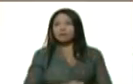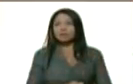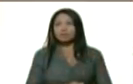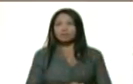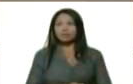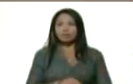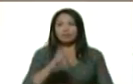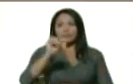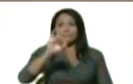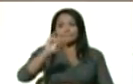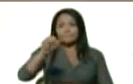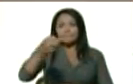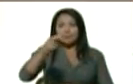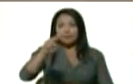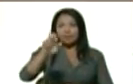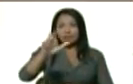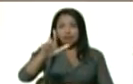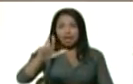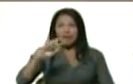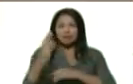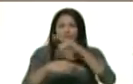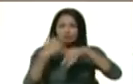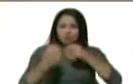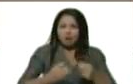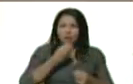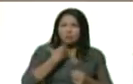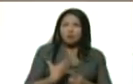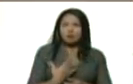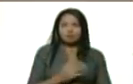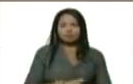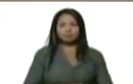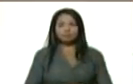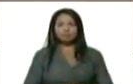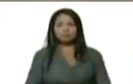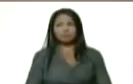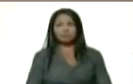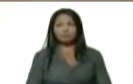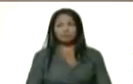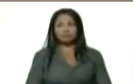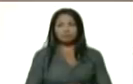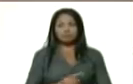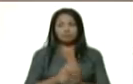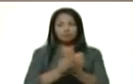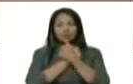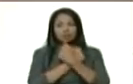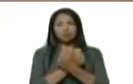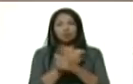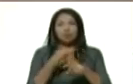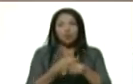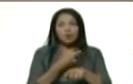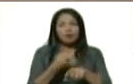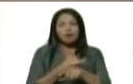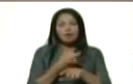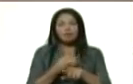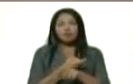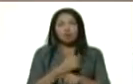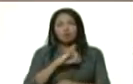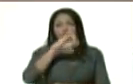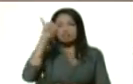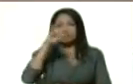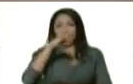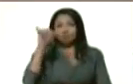bueno, el revolucionario, el patriota. Está nuestro querido gobernador del